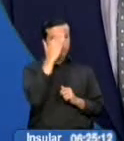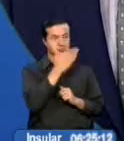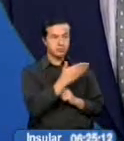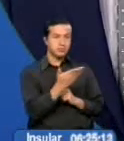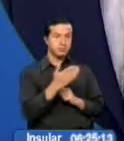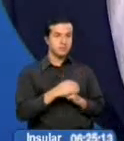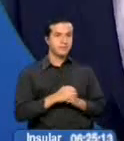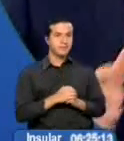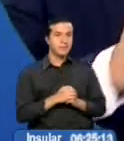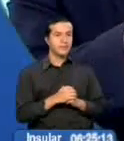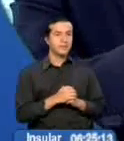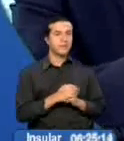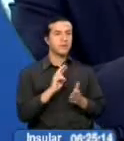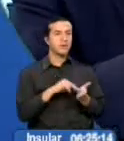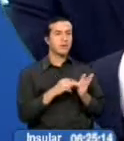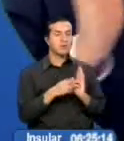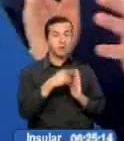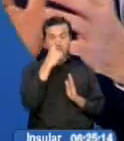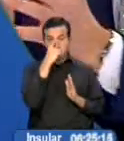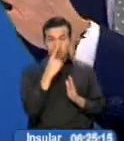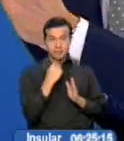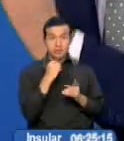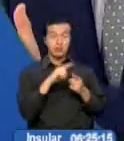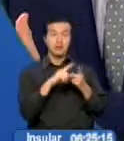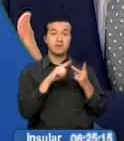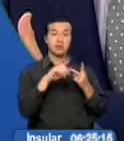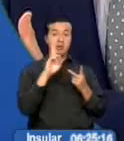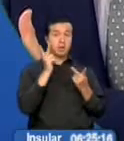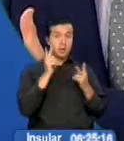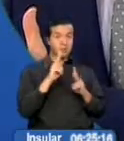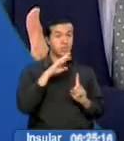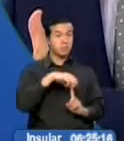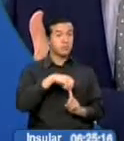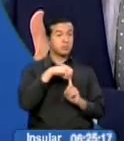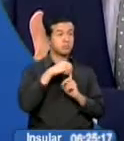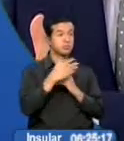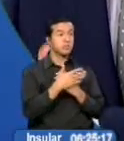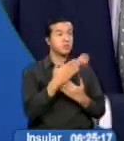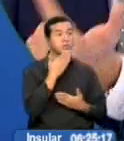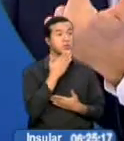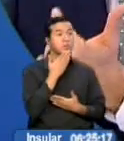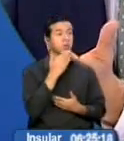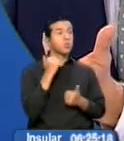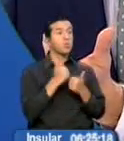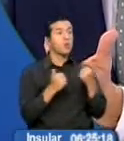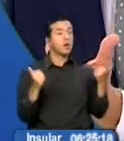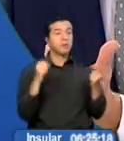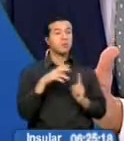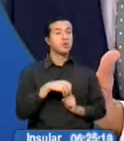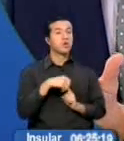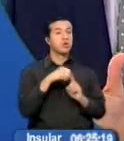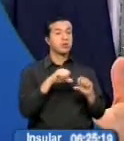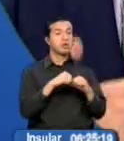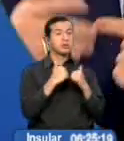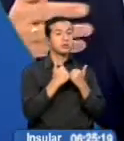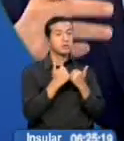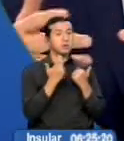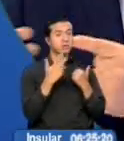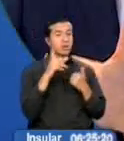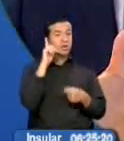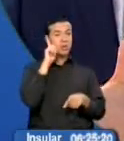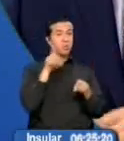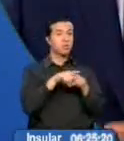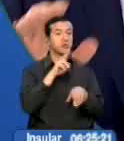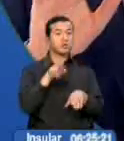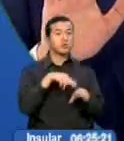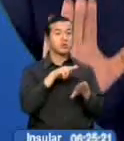legislativa. Pero no solamente es cuestión de perfiles, también es cuestión de prioridades. Y en ese sentido, ¿cuáles son las prioridades legislativas que desde el Acuerdo Nacional